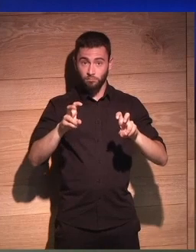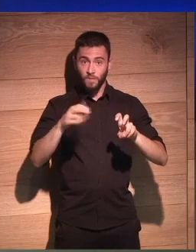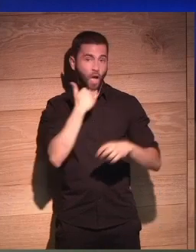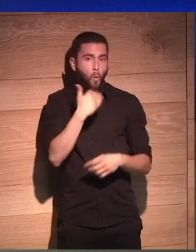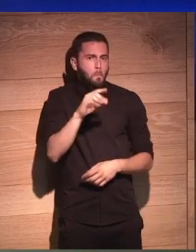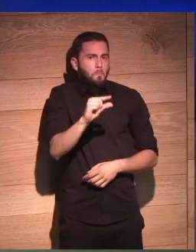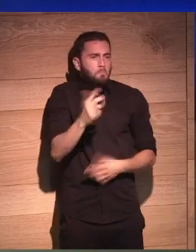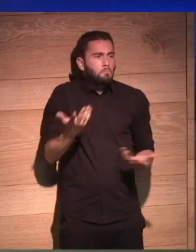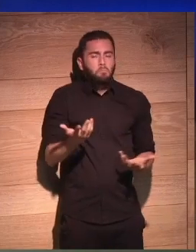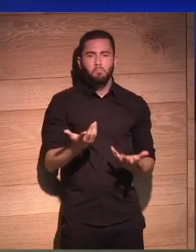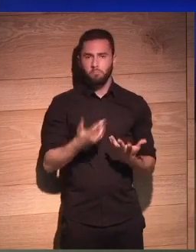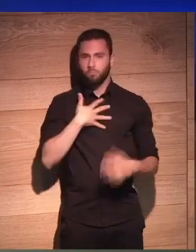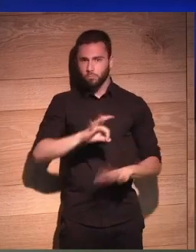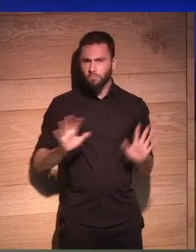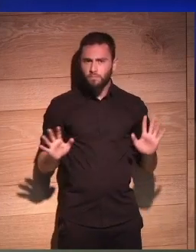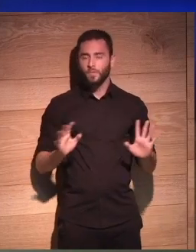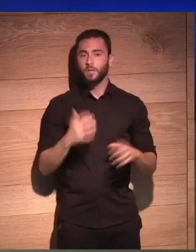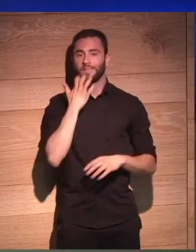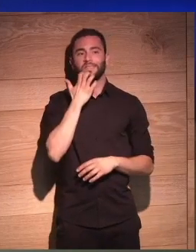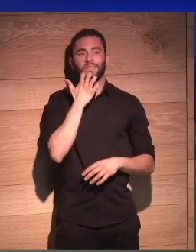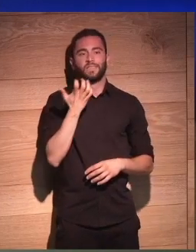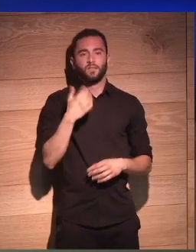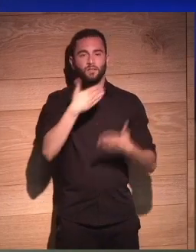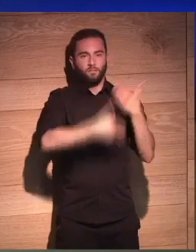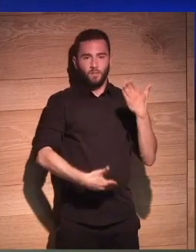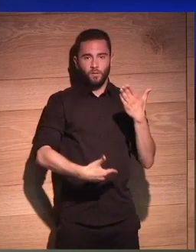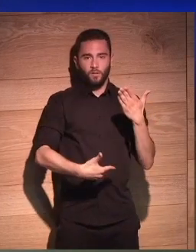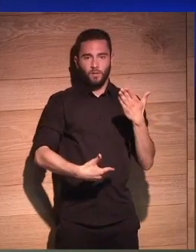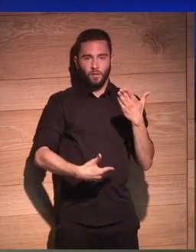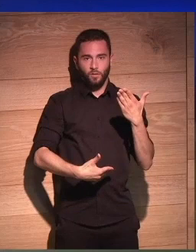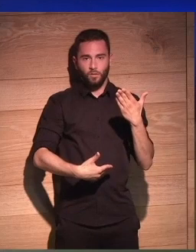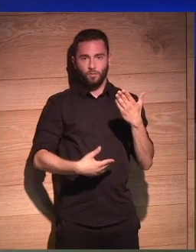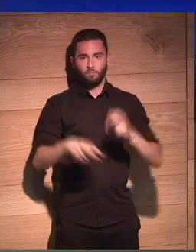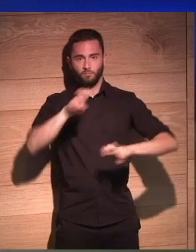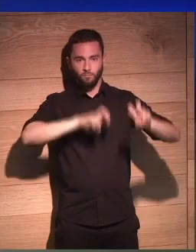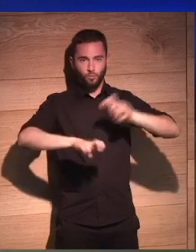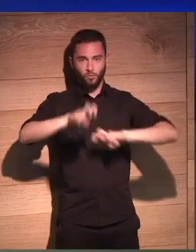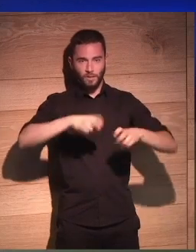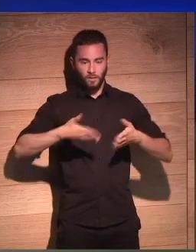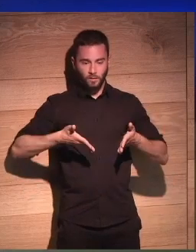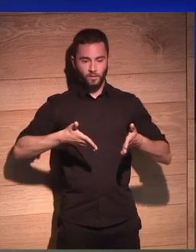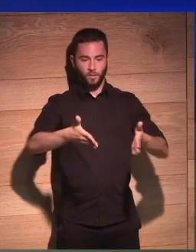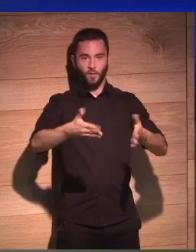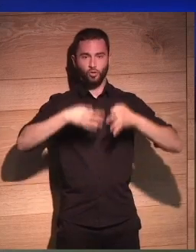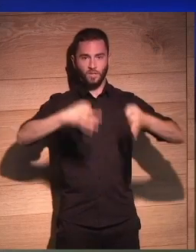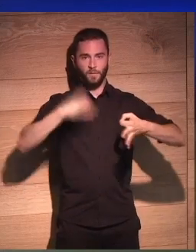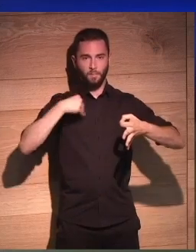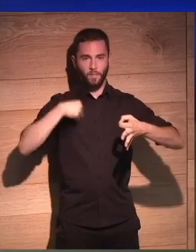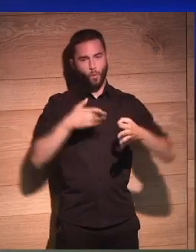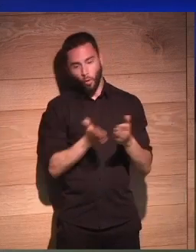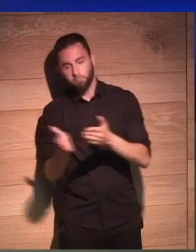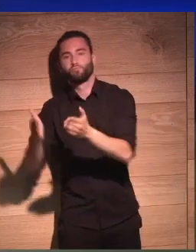pequeño. Si va a buscar su periódico en el kiosco y siempre sigue el mismo camino, que coja otro camino,